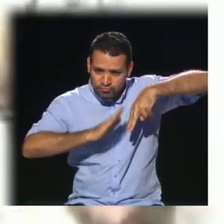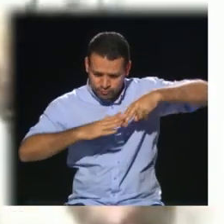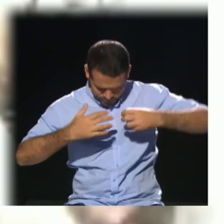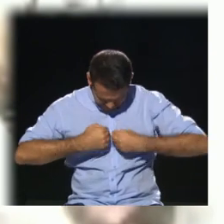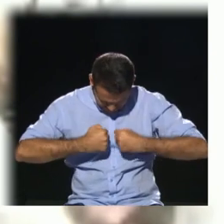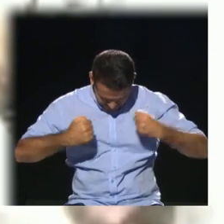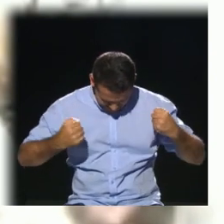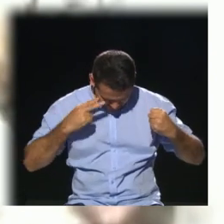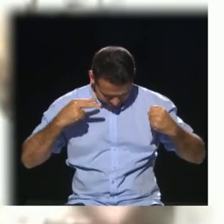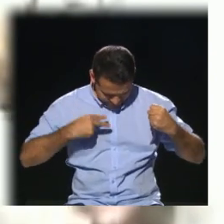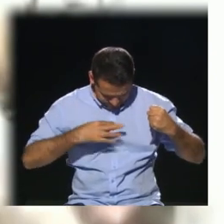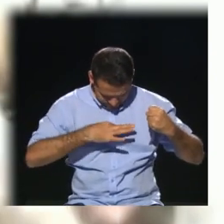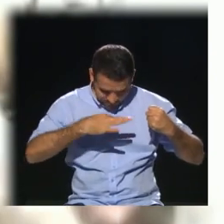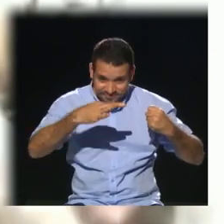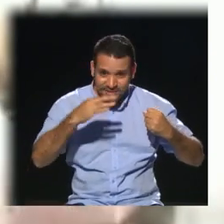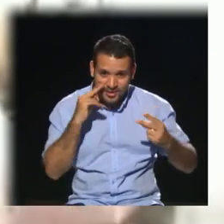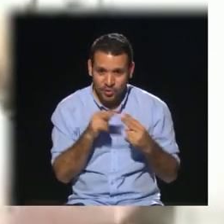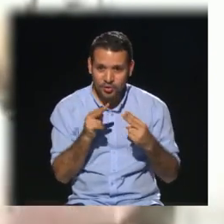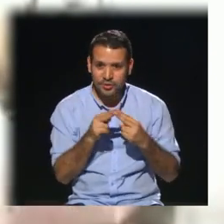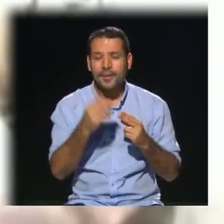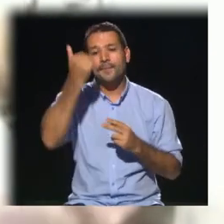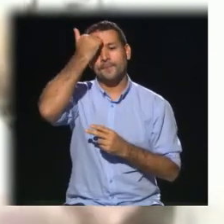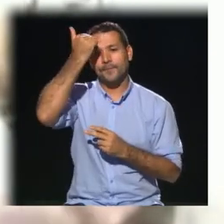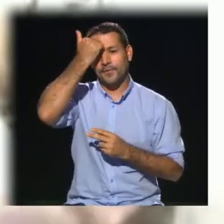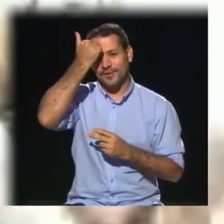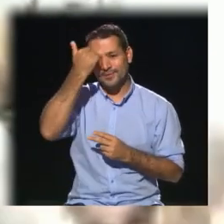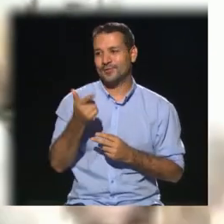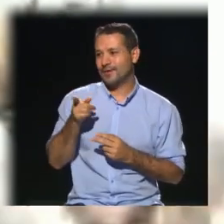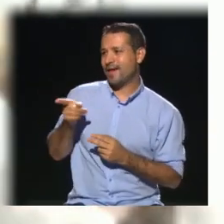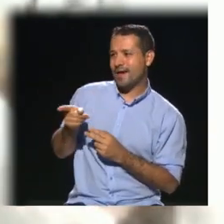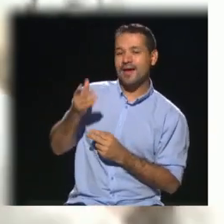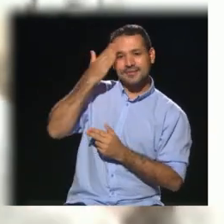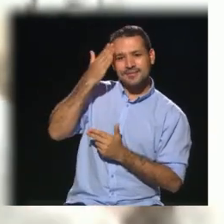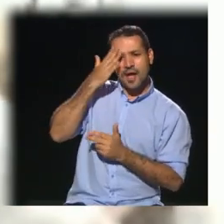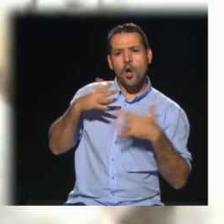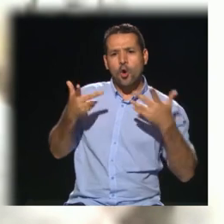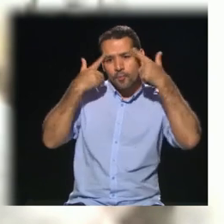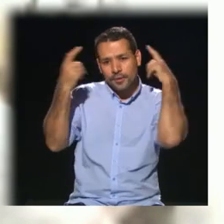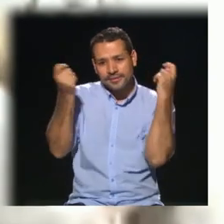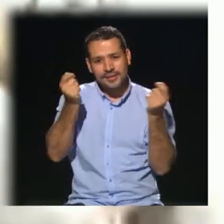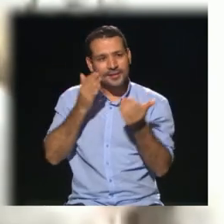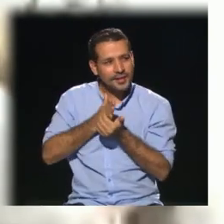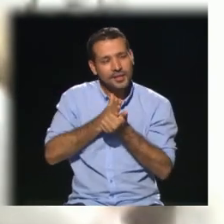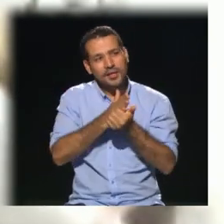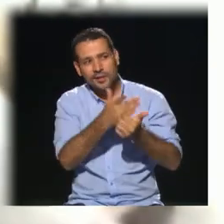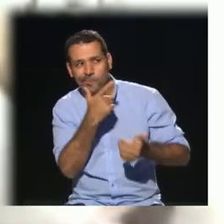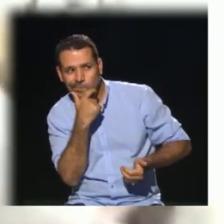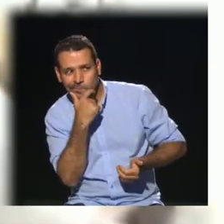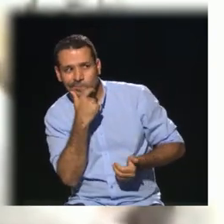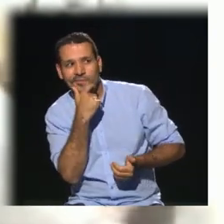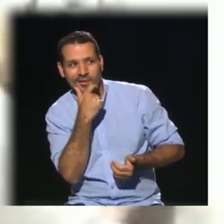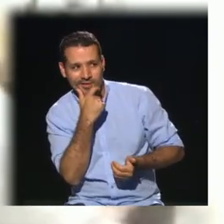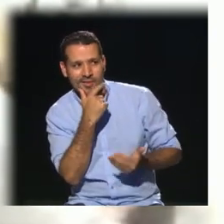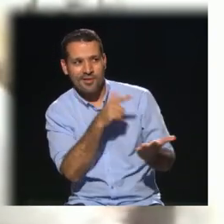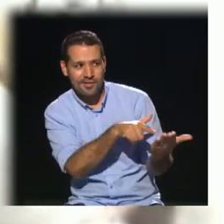crítica? Entonces lo primero es eso, que los profesores somos quienes abren los horizontes de los estudiantes, y en el aula se abren